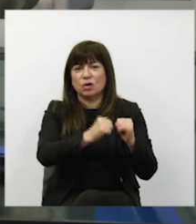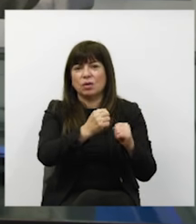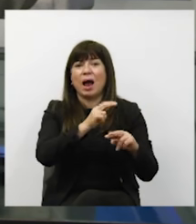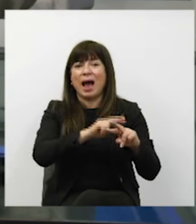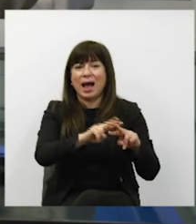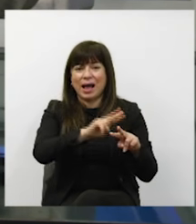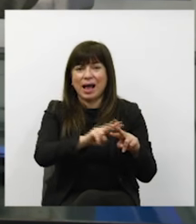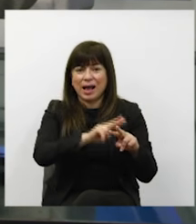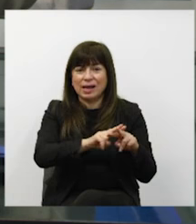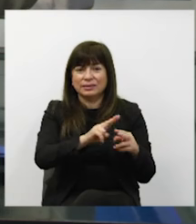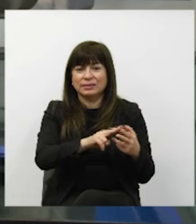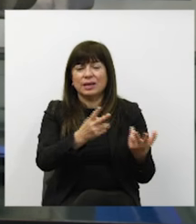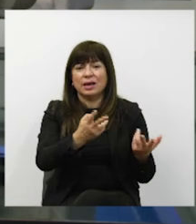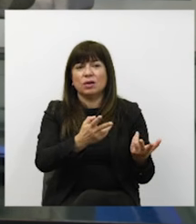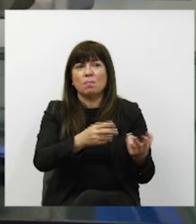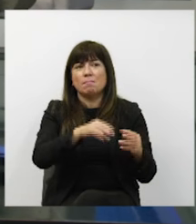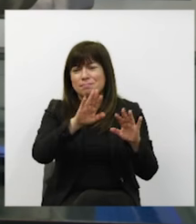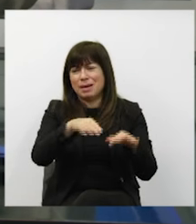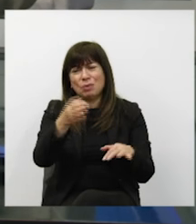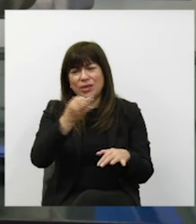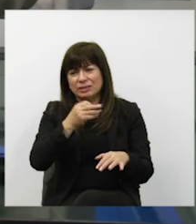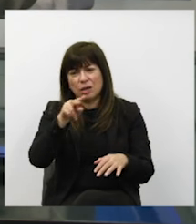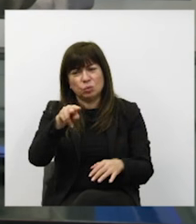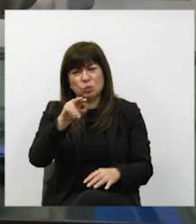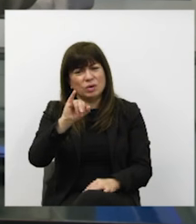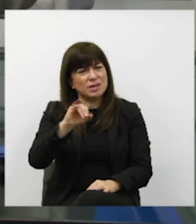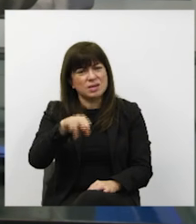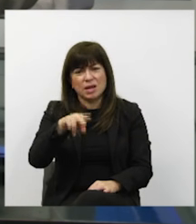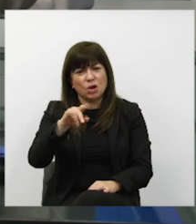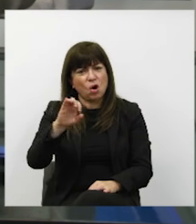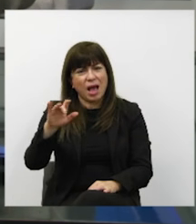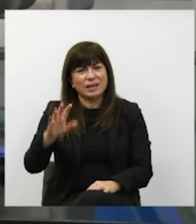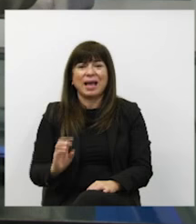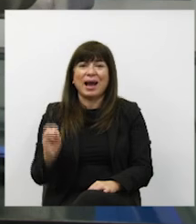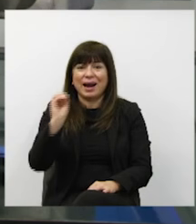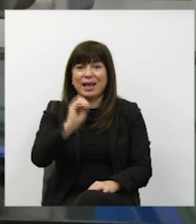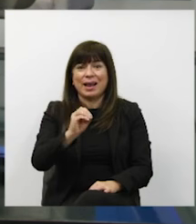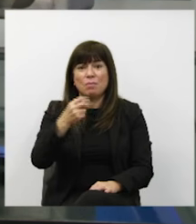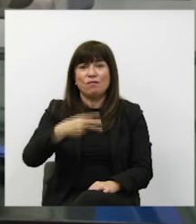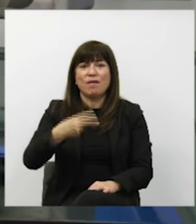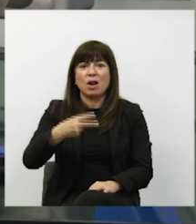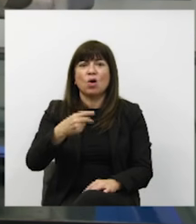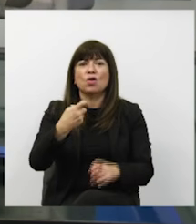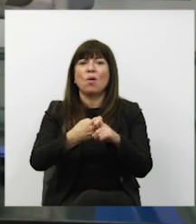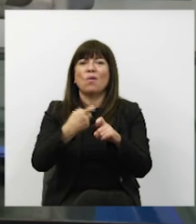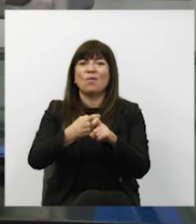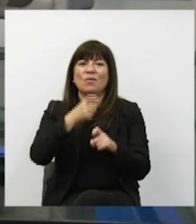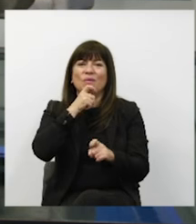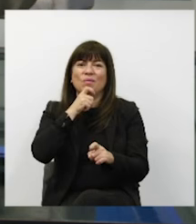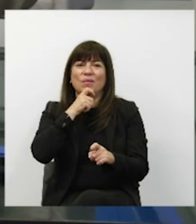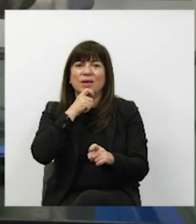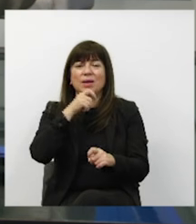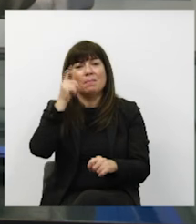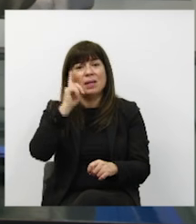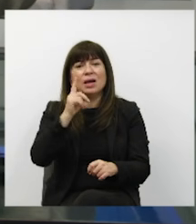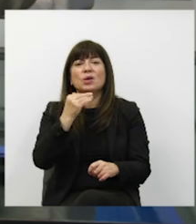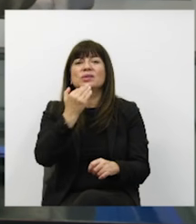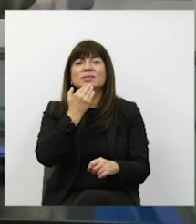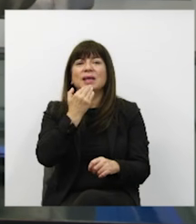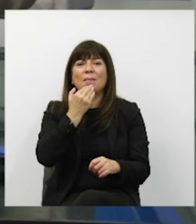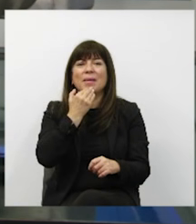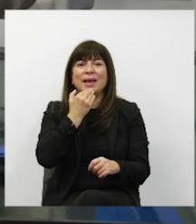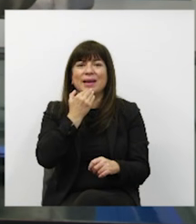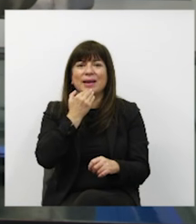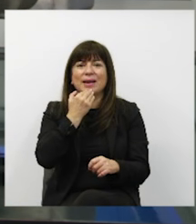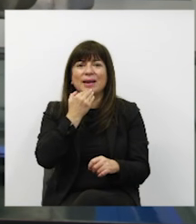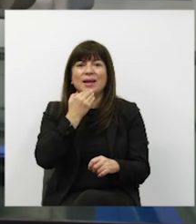caso, ¿no es cierto?, que como tú bien decías, Nicolás, sino que también tú decías, bueno, agreguémosle valor a nuestro cobre, agreguémosle valor en... Pero, ojo que eso también